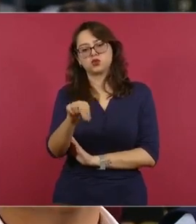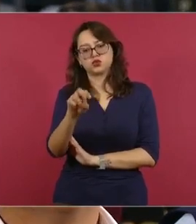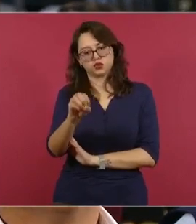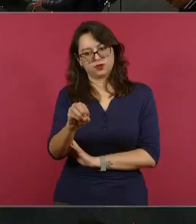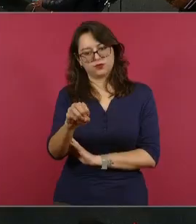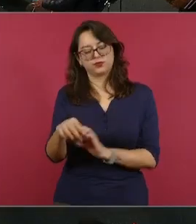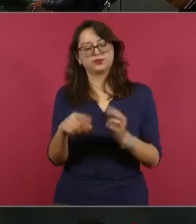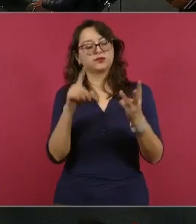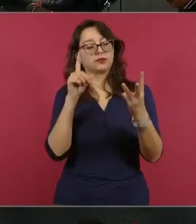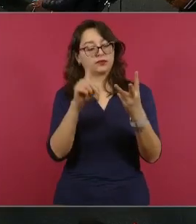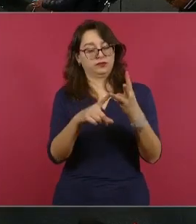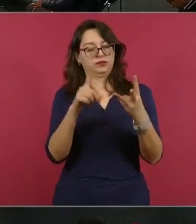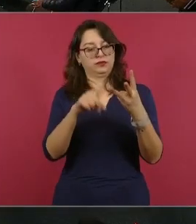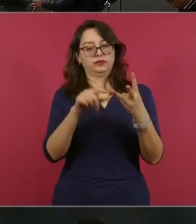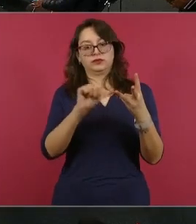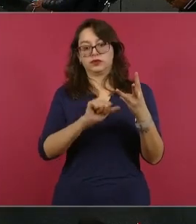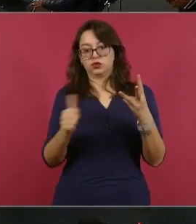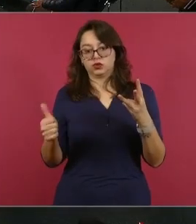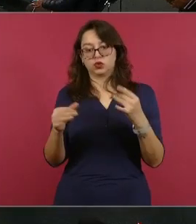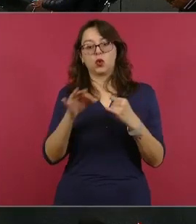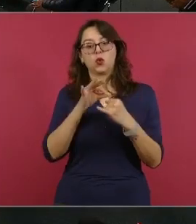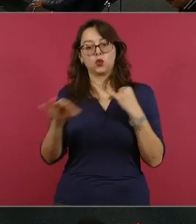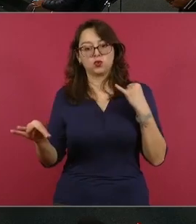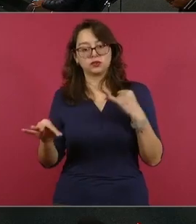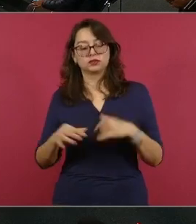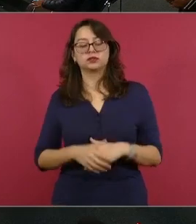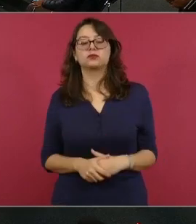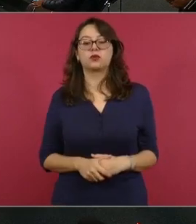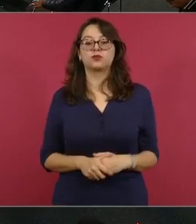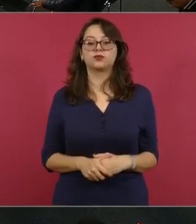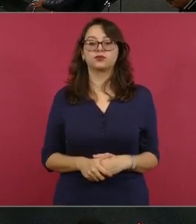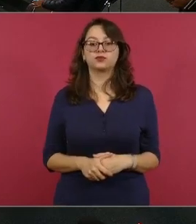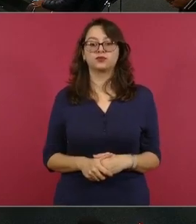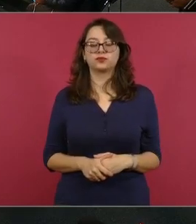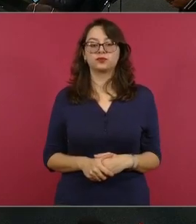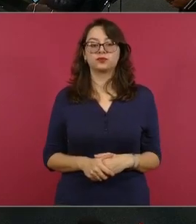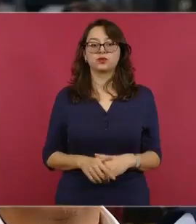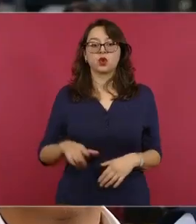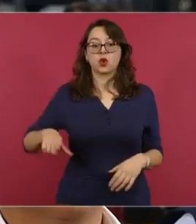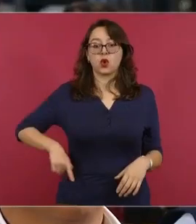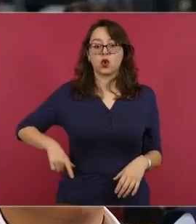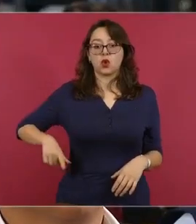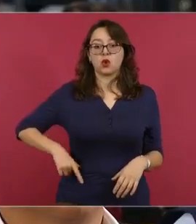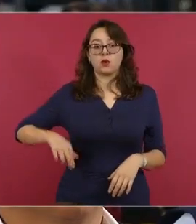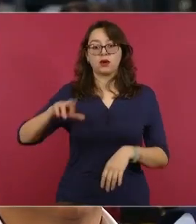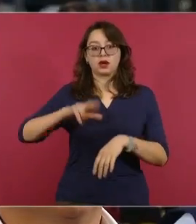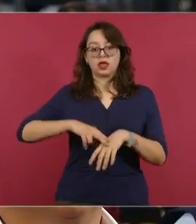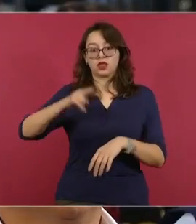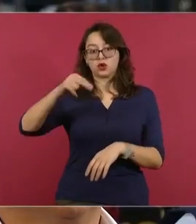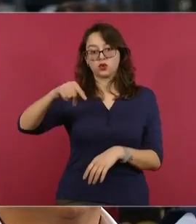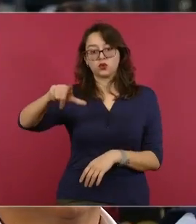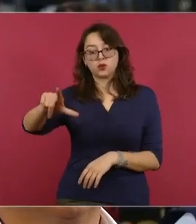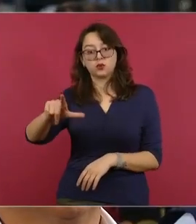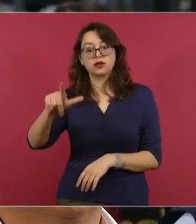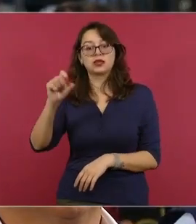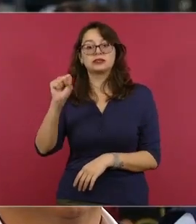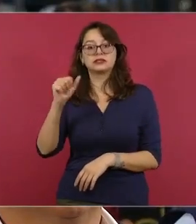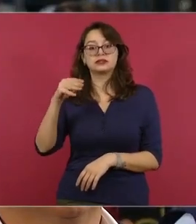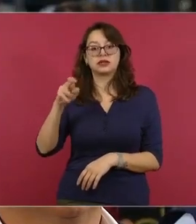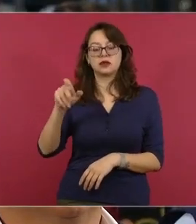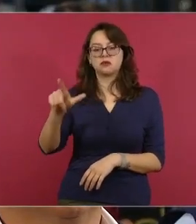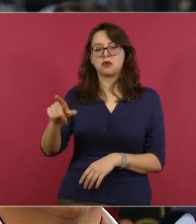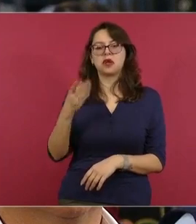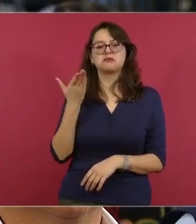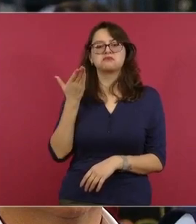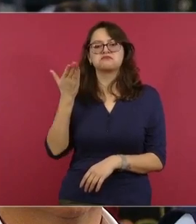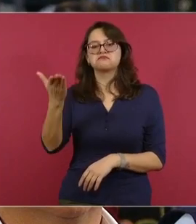preguntarle qué opinión le merece a usted esa decisión del señor gobernador de Nuevo León, Samuel García, de tomar